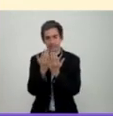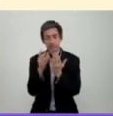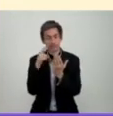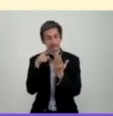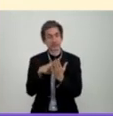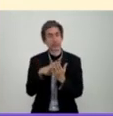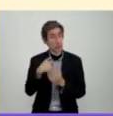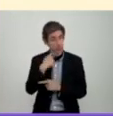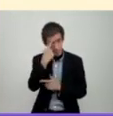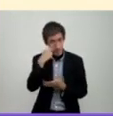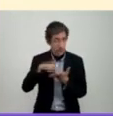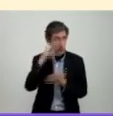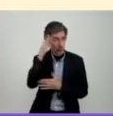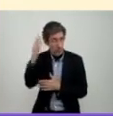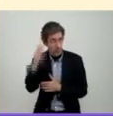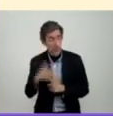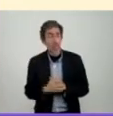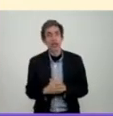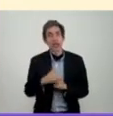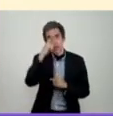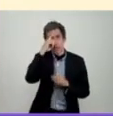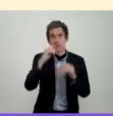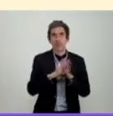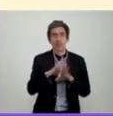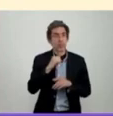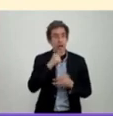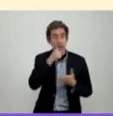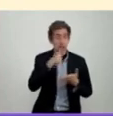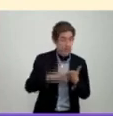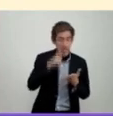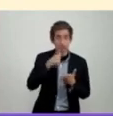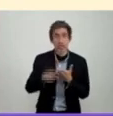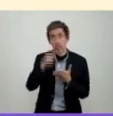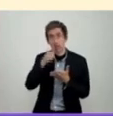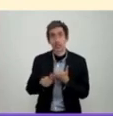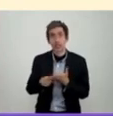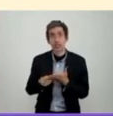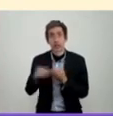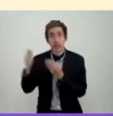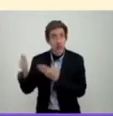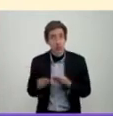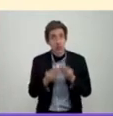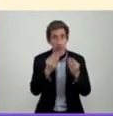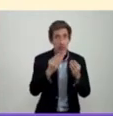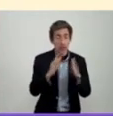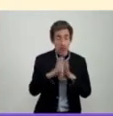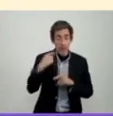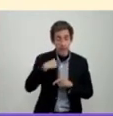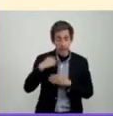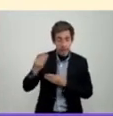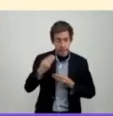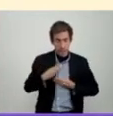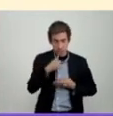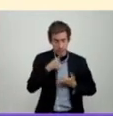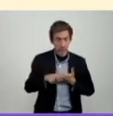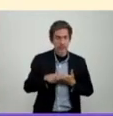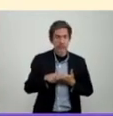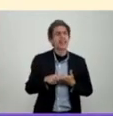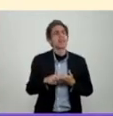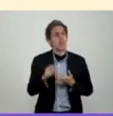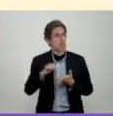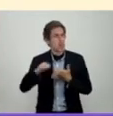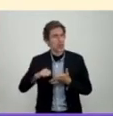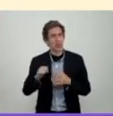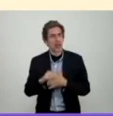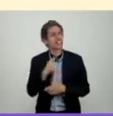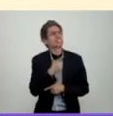sí te auguro es que vas a empezar a recibir cartas que si llegan a la editorial, con gusto te las mandamos, donde dicen, oiga, ¿y quién es